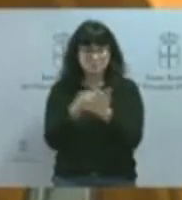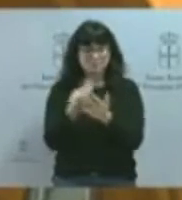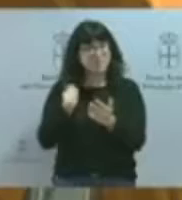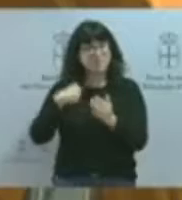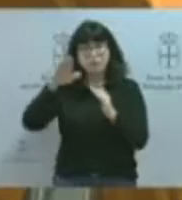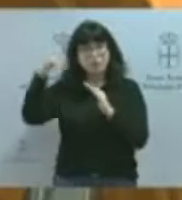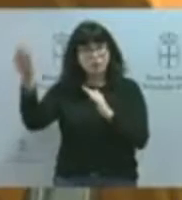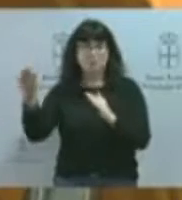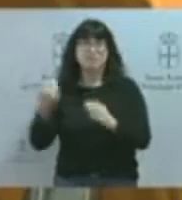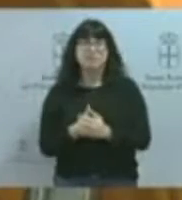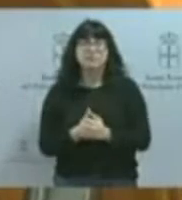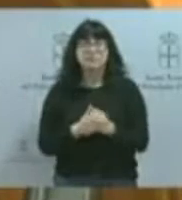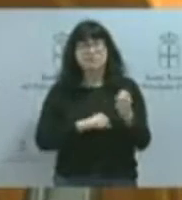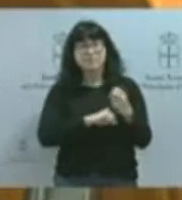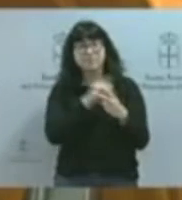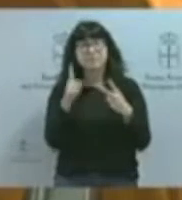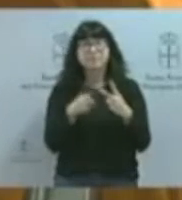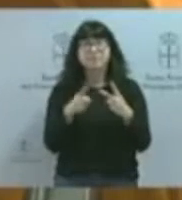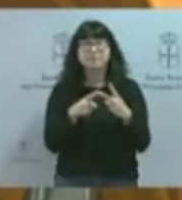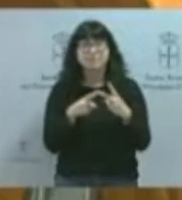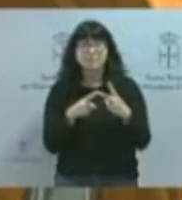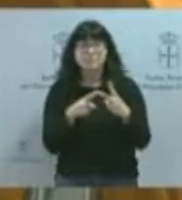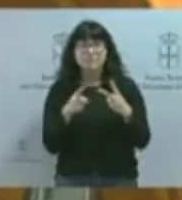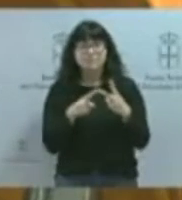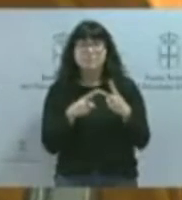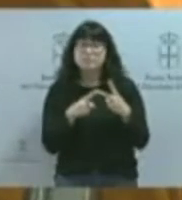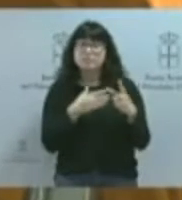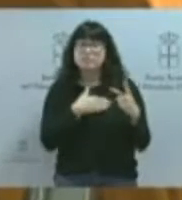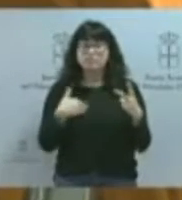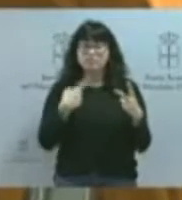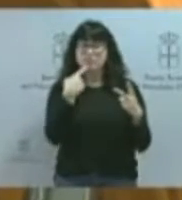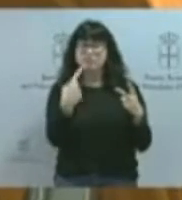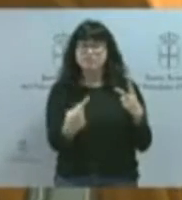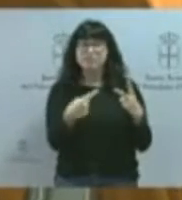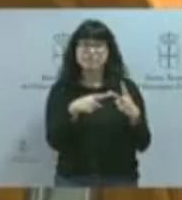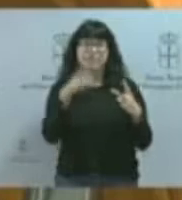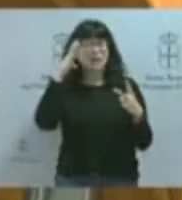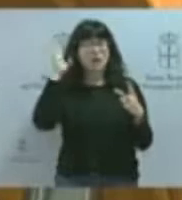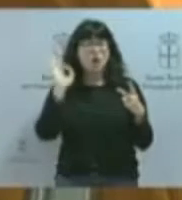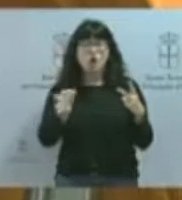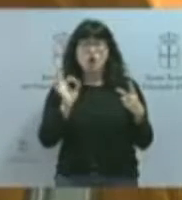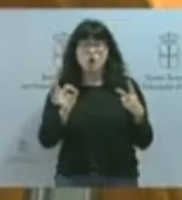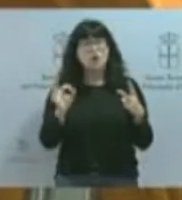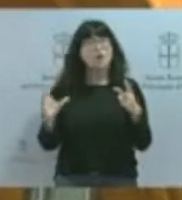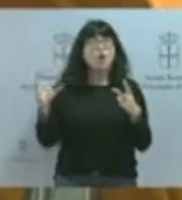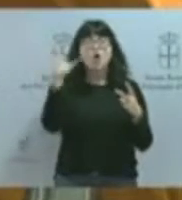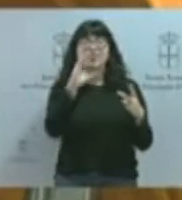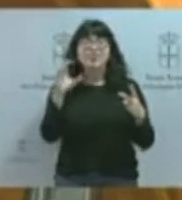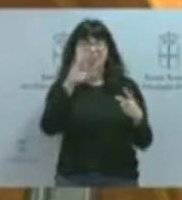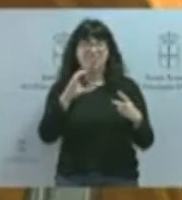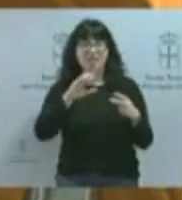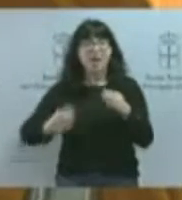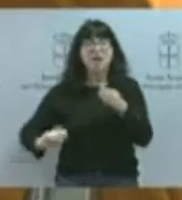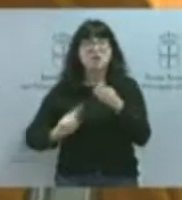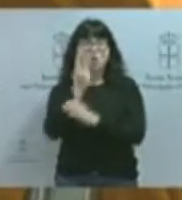que ocultarle, y en este largo plazo, es evidentemente la apuesta por la ciencia y la innovación. Lo hemos dicho, por eso lo creamos, por eso creamos la consejería,